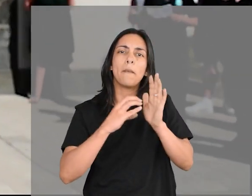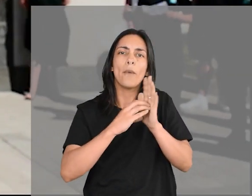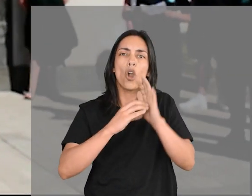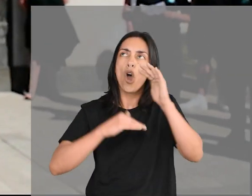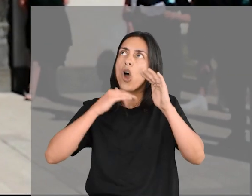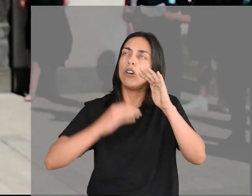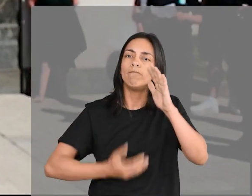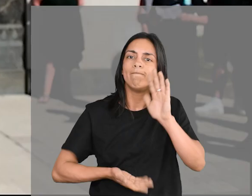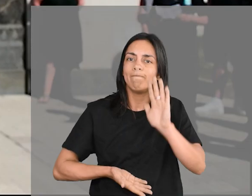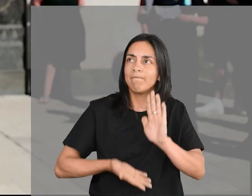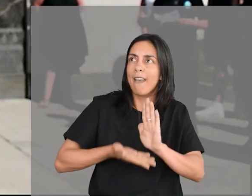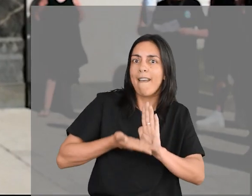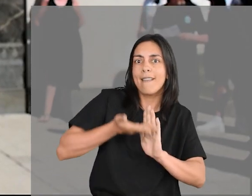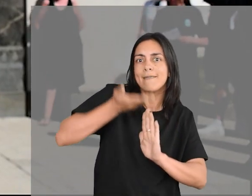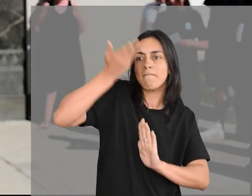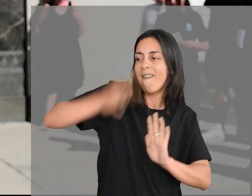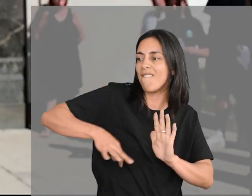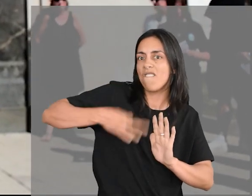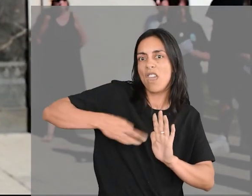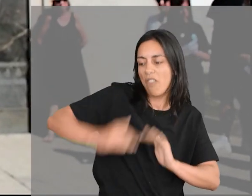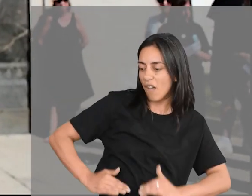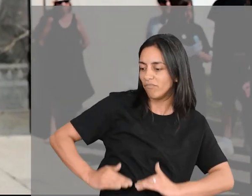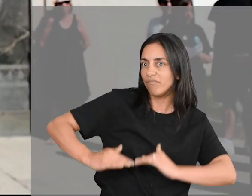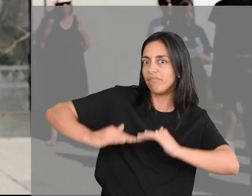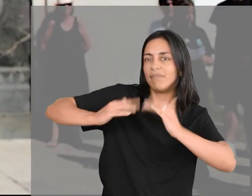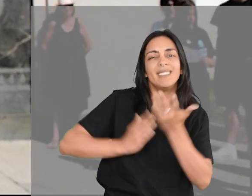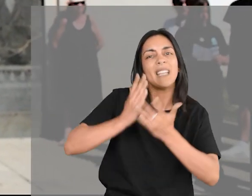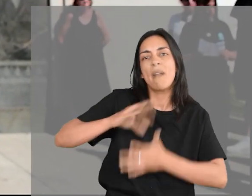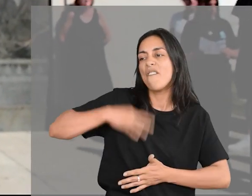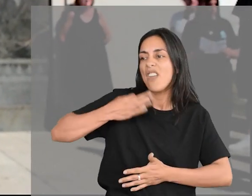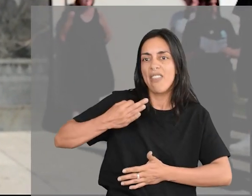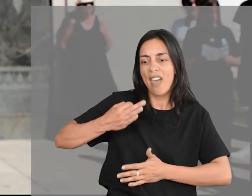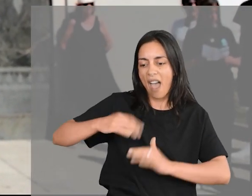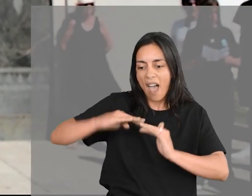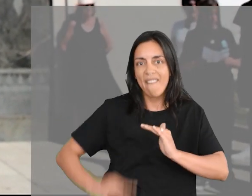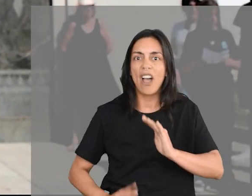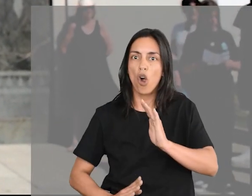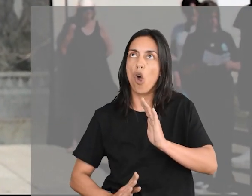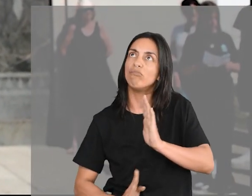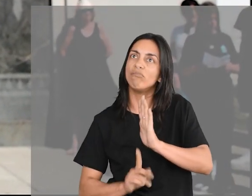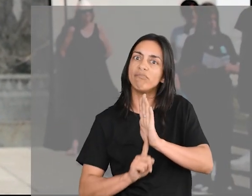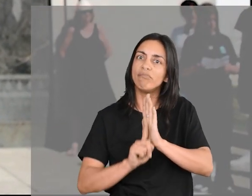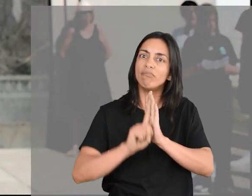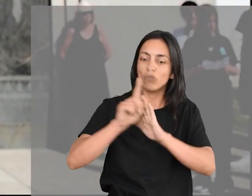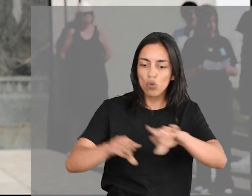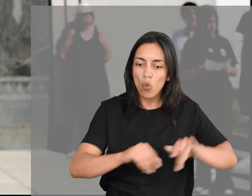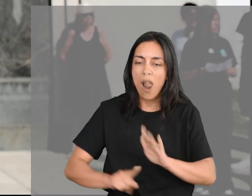gotas de agua que intentan simbolizar lo mismo, que la vida fluye desde abajo hacia arriba desde el